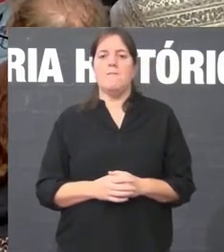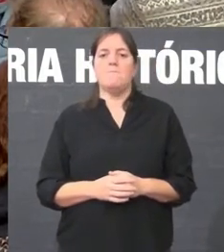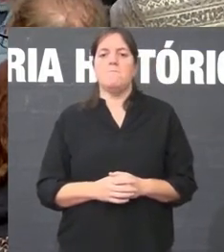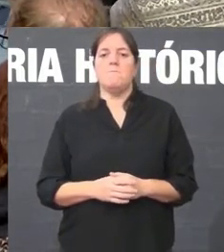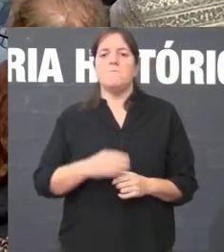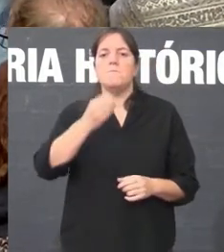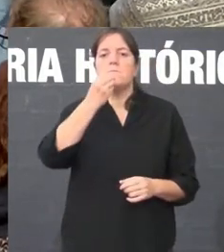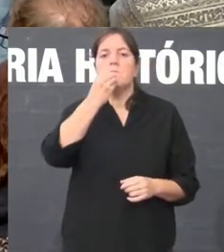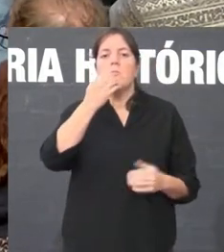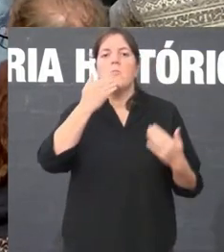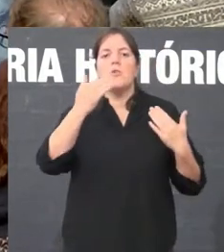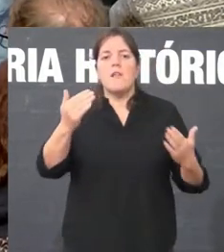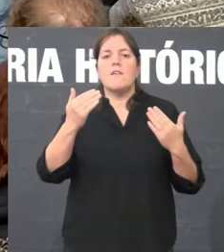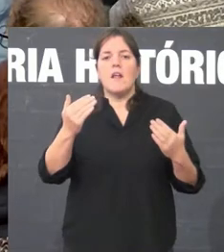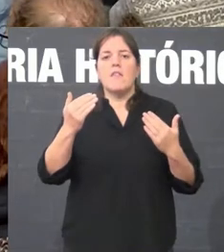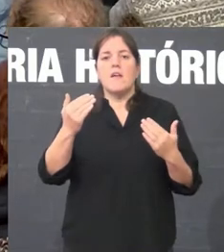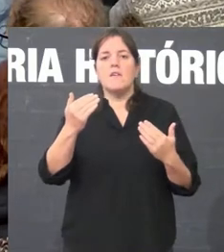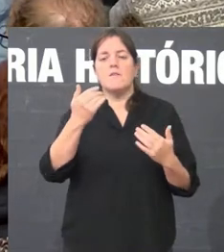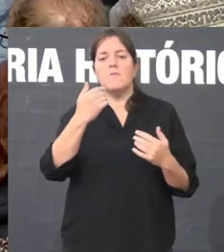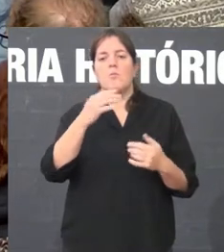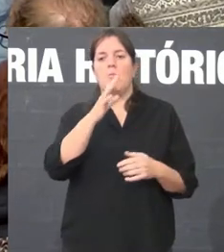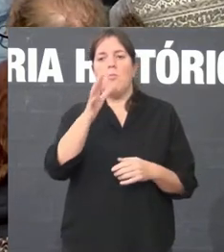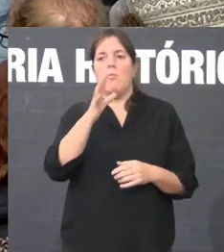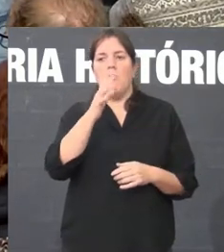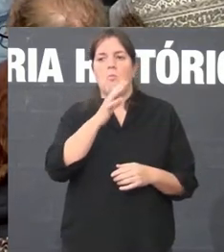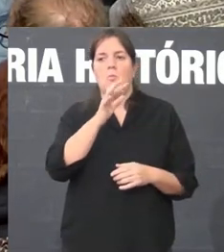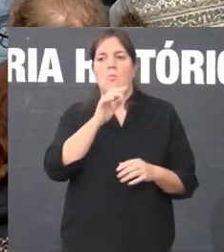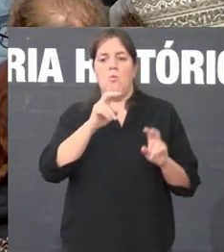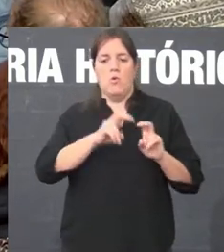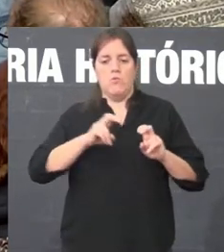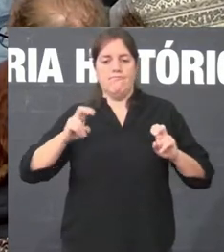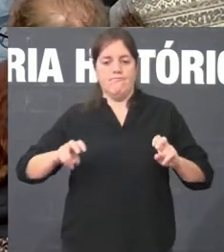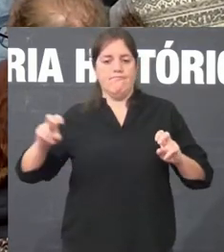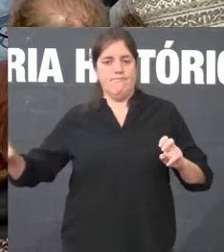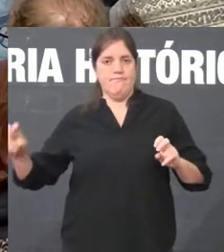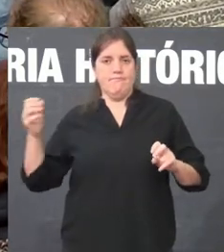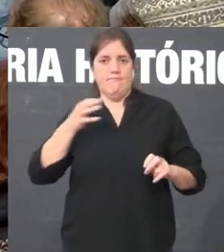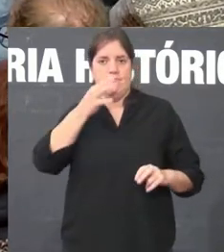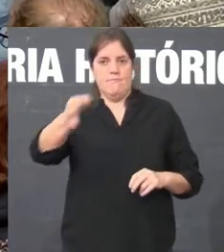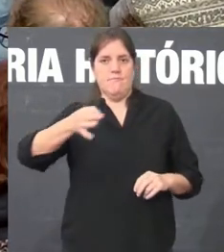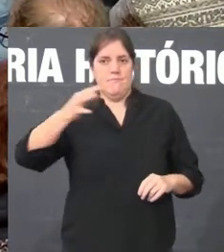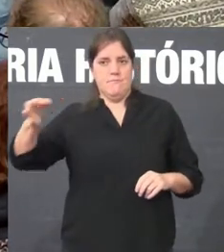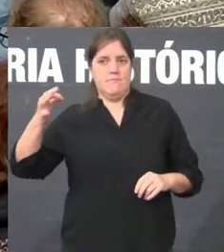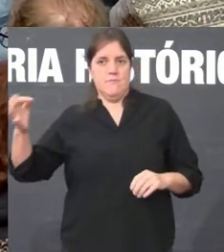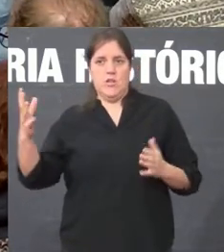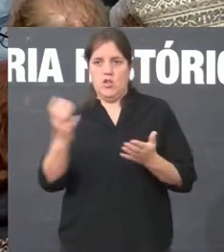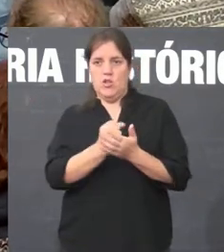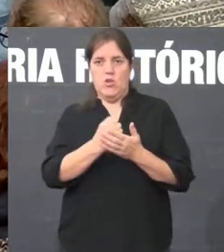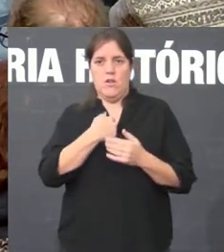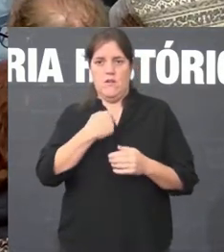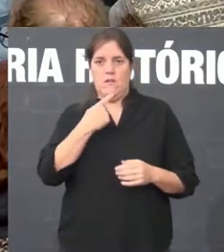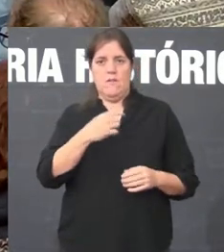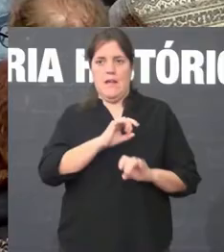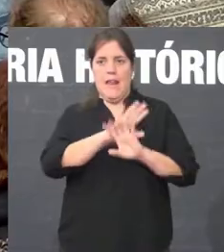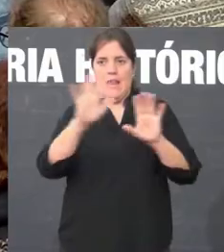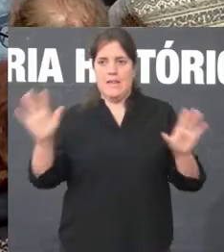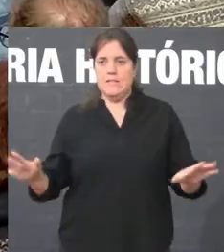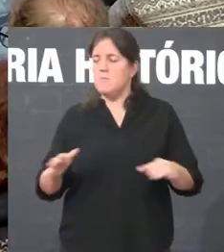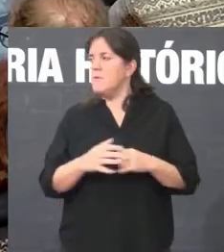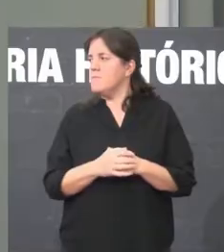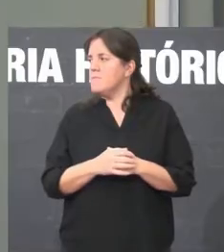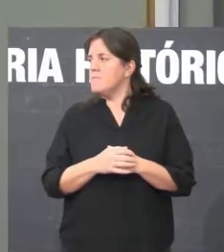Bueno, moitas gracias pola intervención de toda a mesa, extraordinaria, lúcida, clarísima.